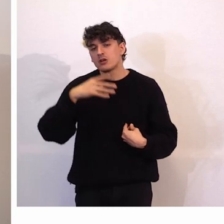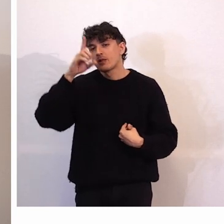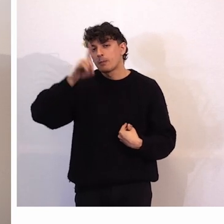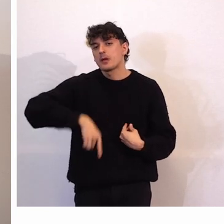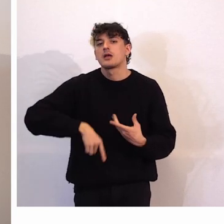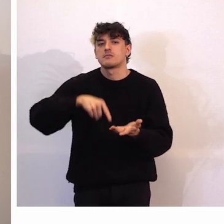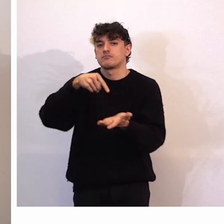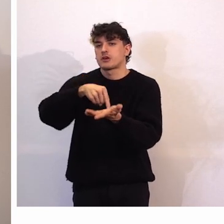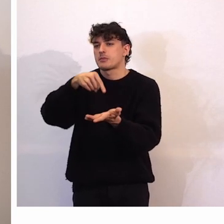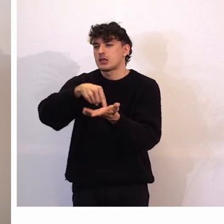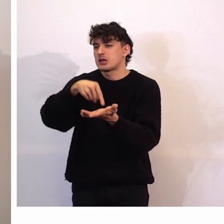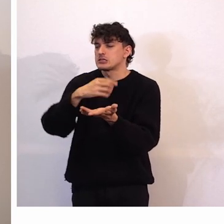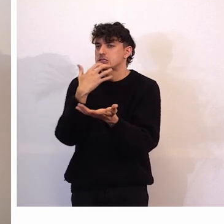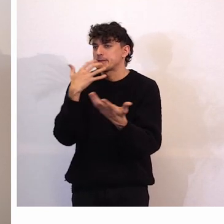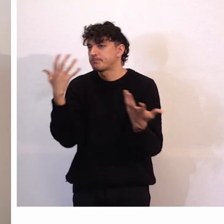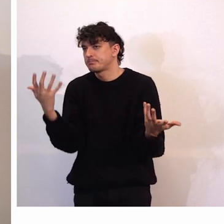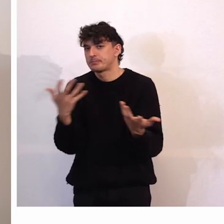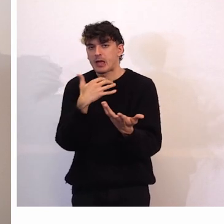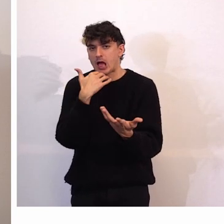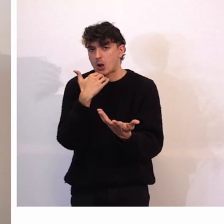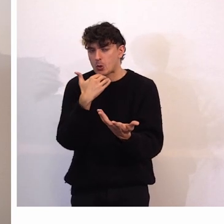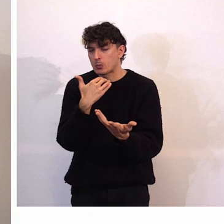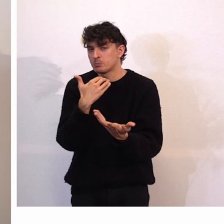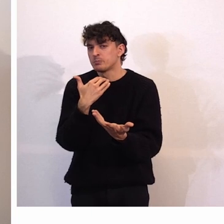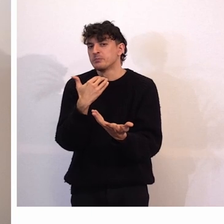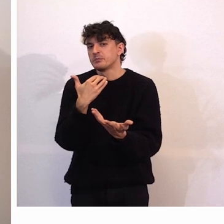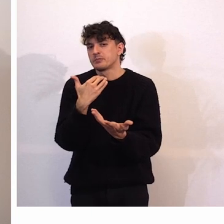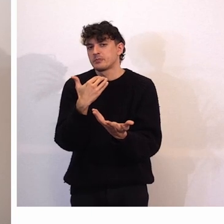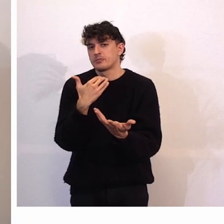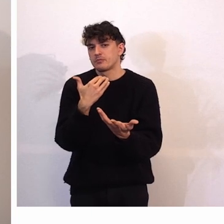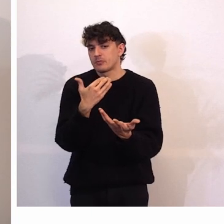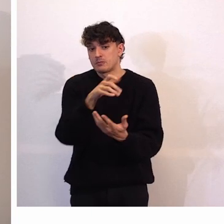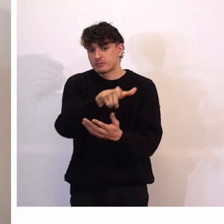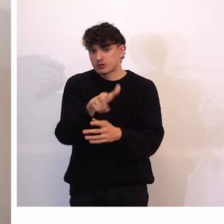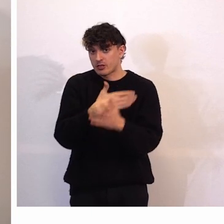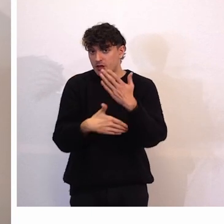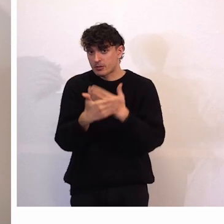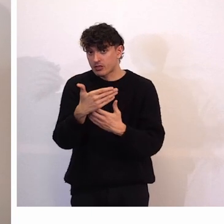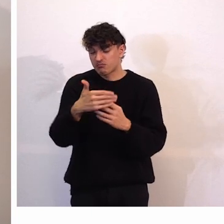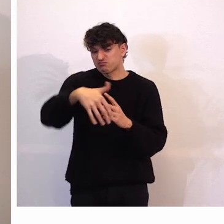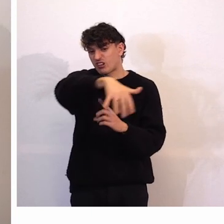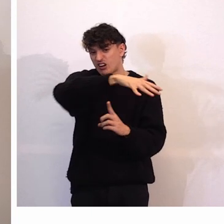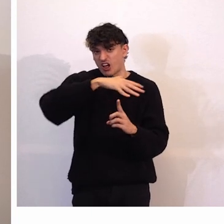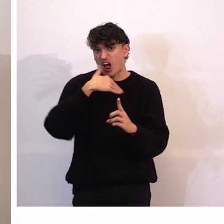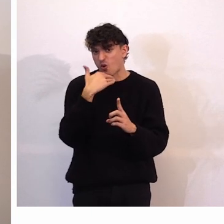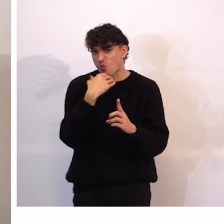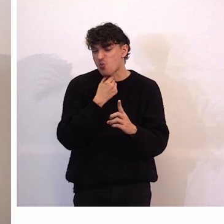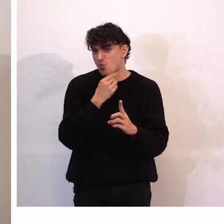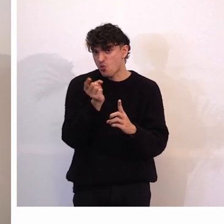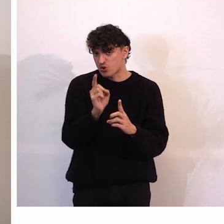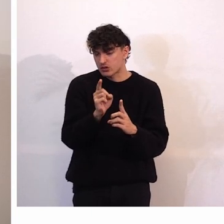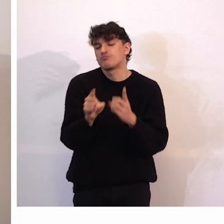reivindicar cuando algo de lo que sucede a su alrededor no les gusta.